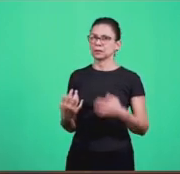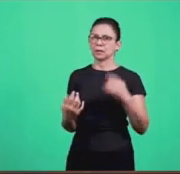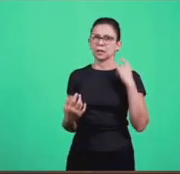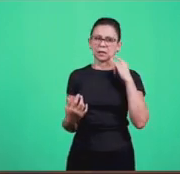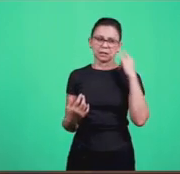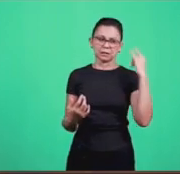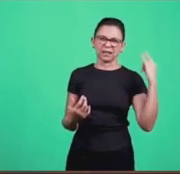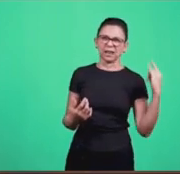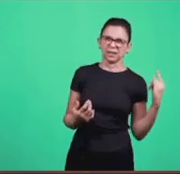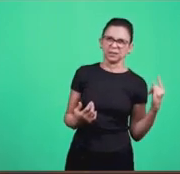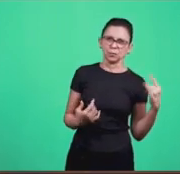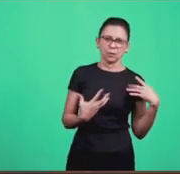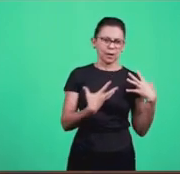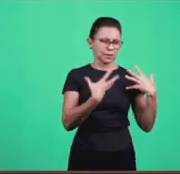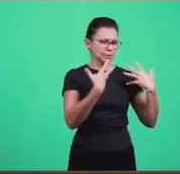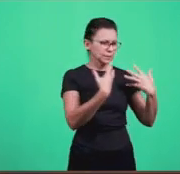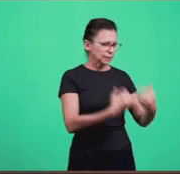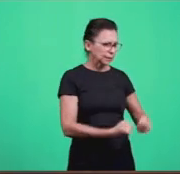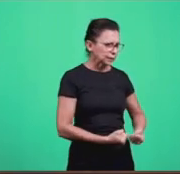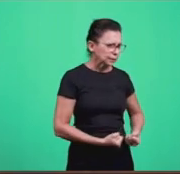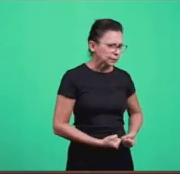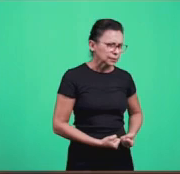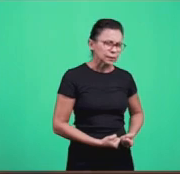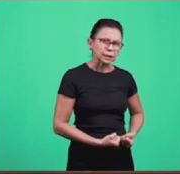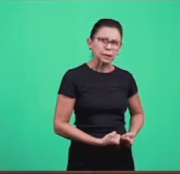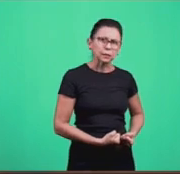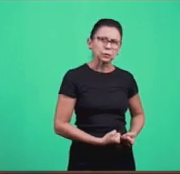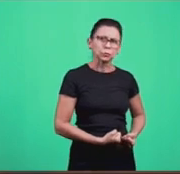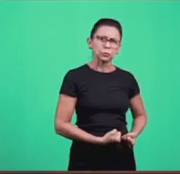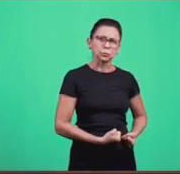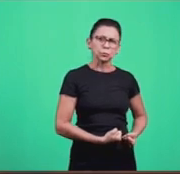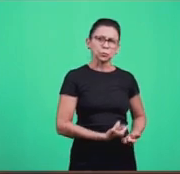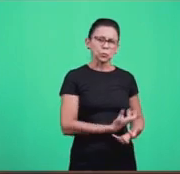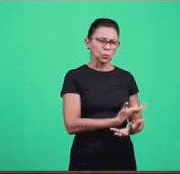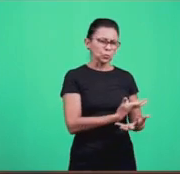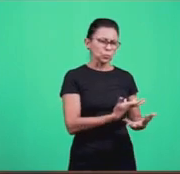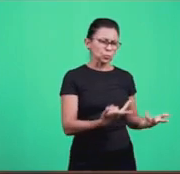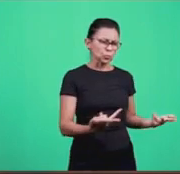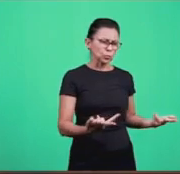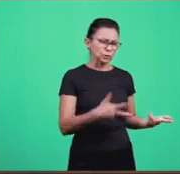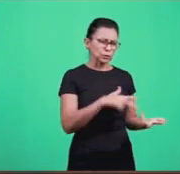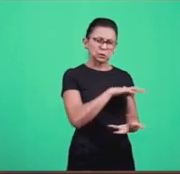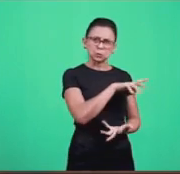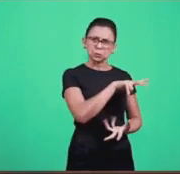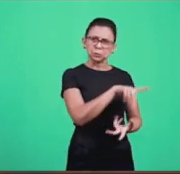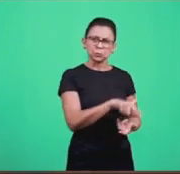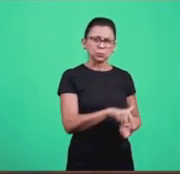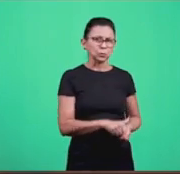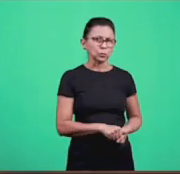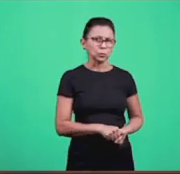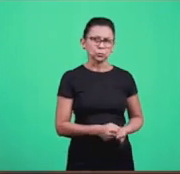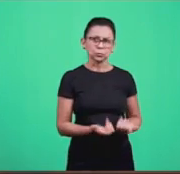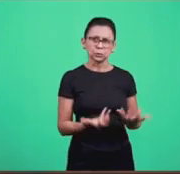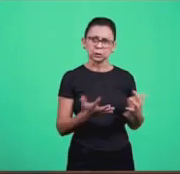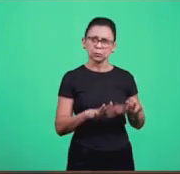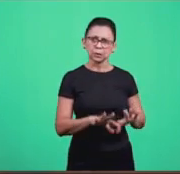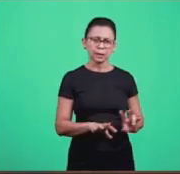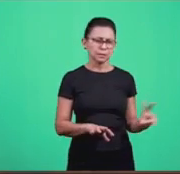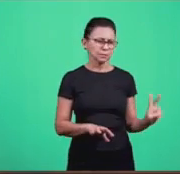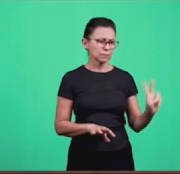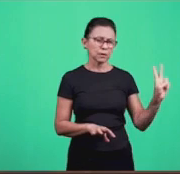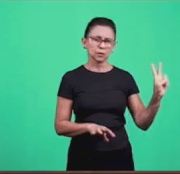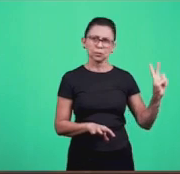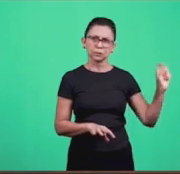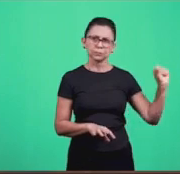han doblado ante esto, no se conforman, no han tomado forma del mundo, no tienen